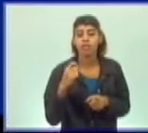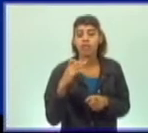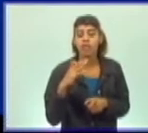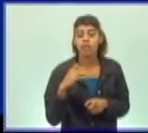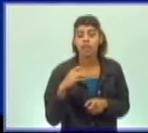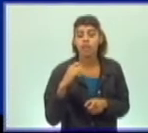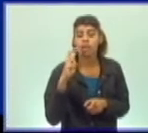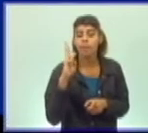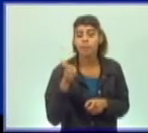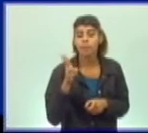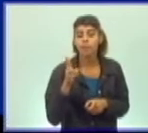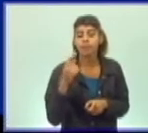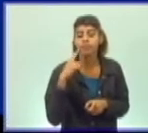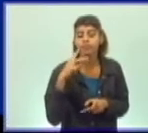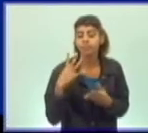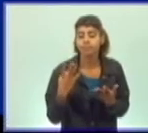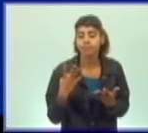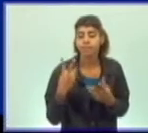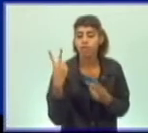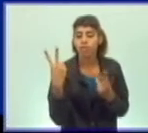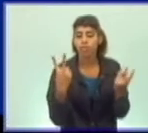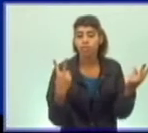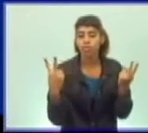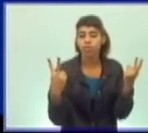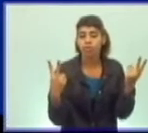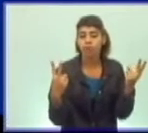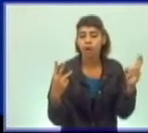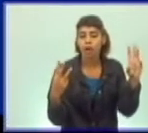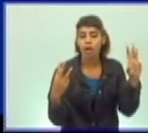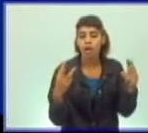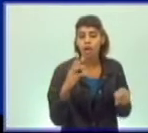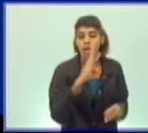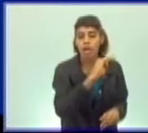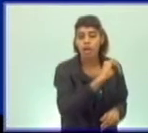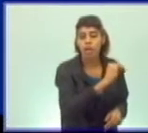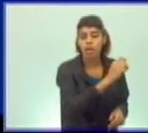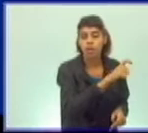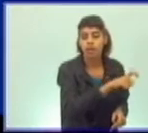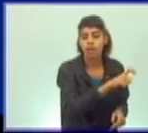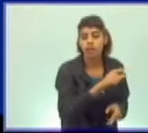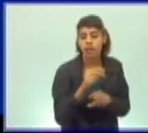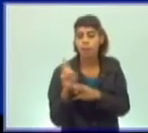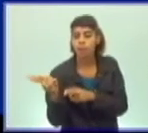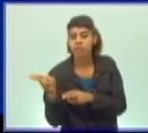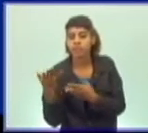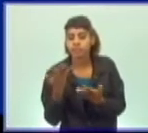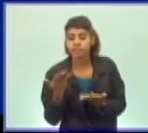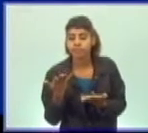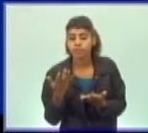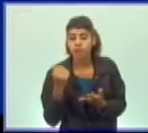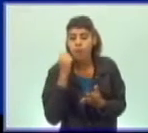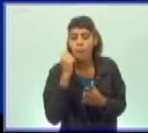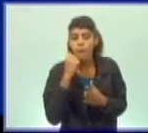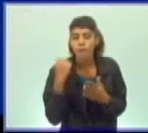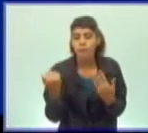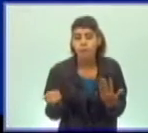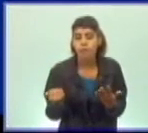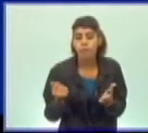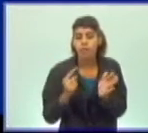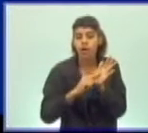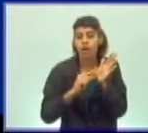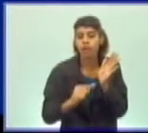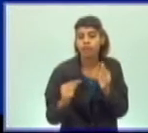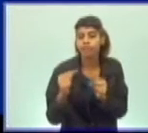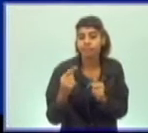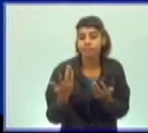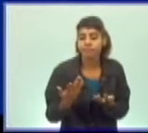fósforo, observen la ubicación de estos dos elementos en la tabla periódica, ¿cuál es el más electronegativo? ¿Qué